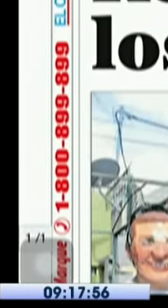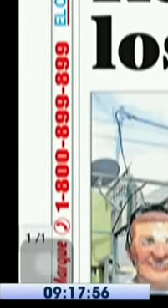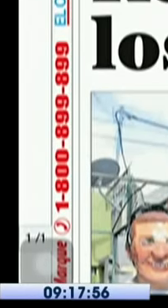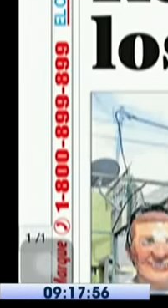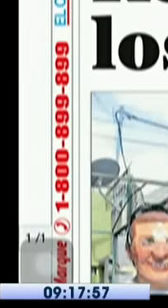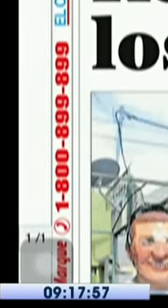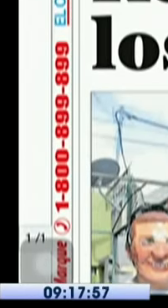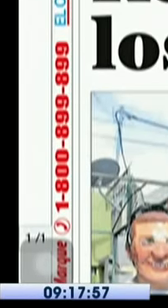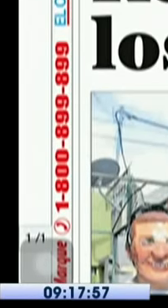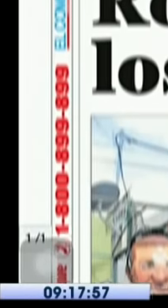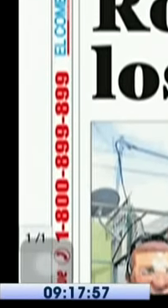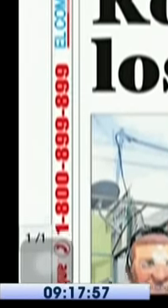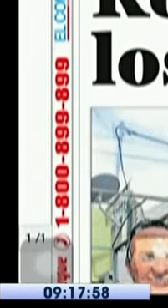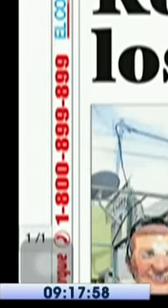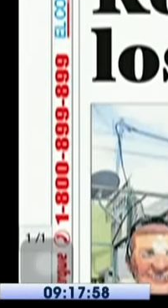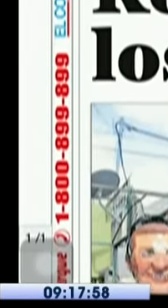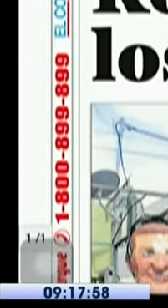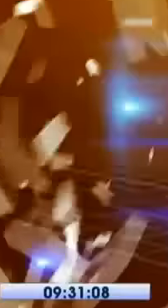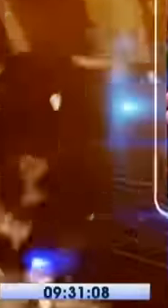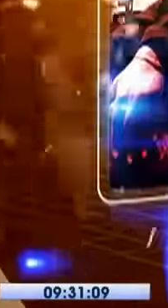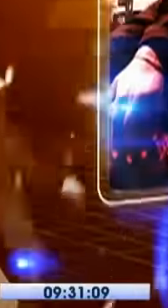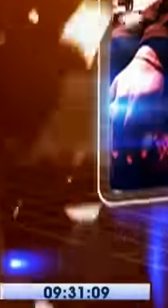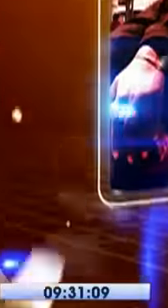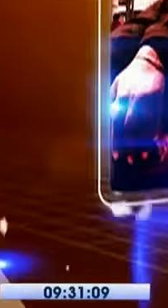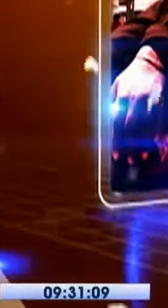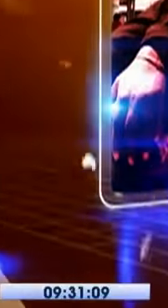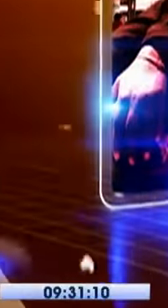Pídalo a su voceador.